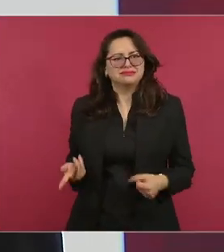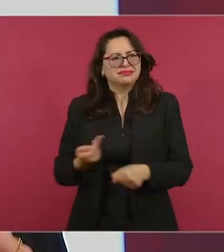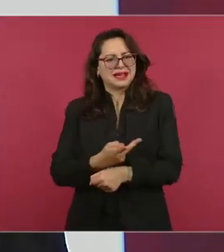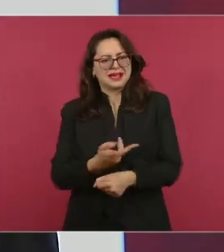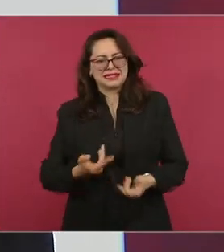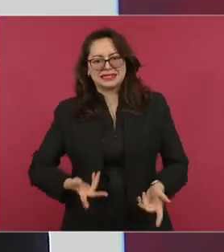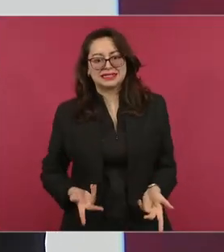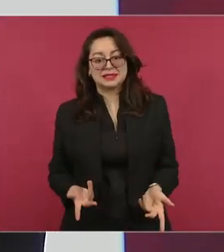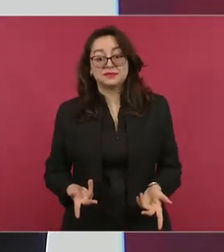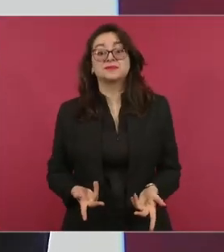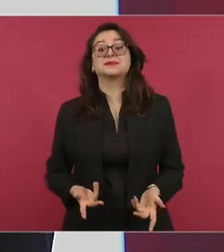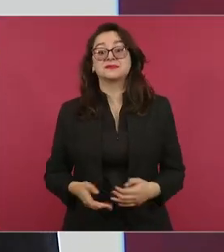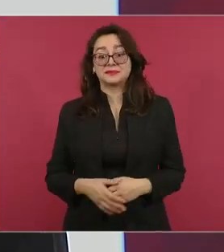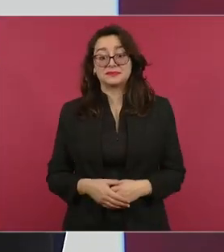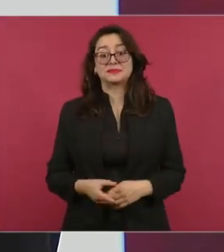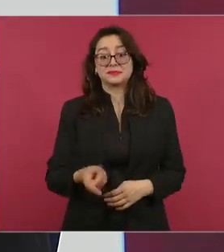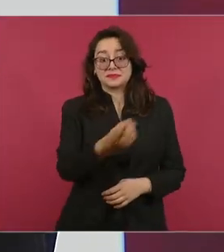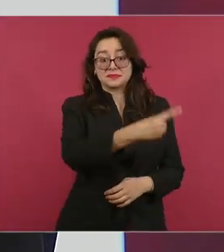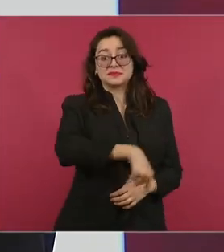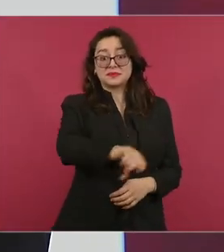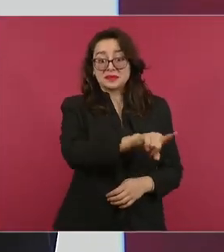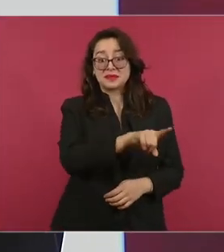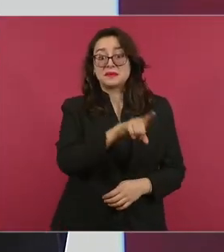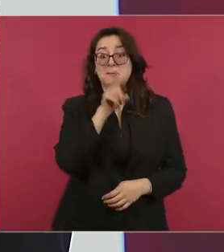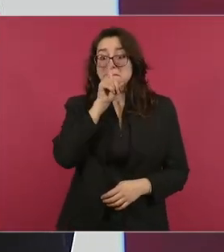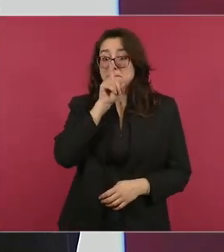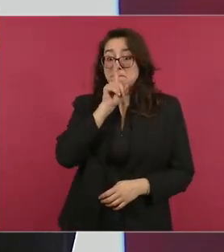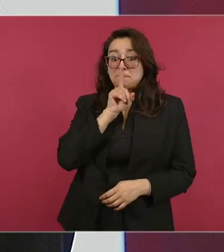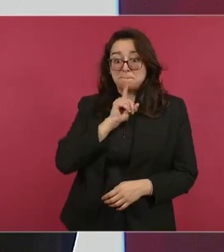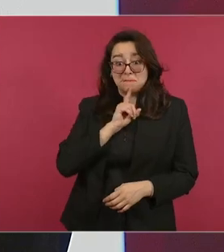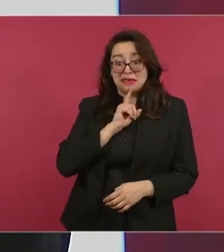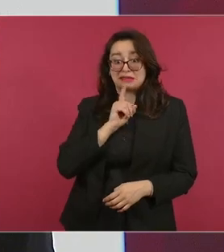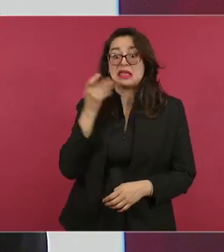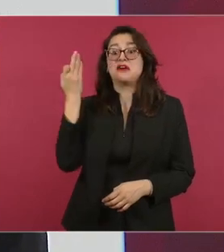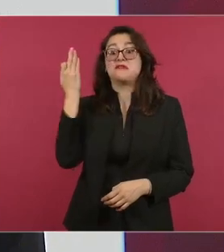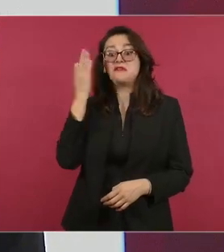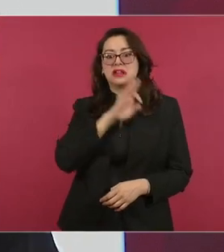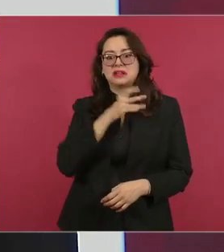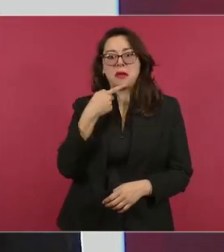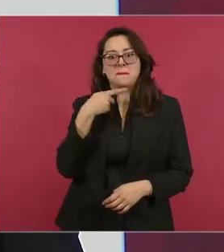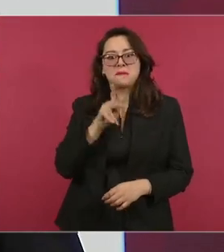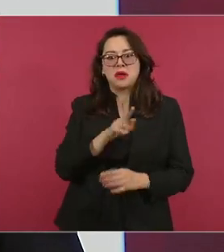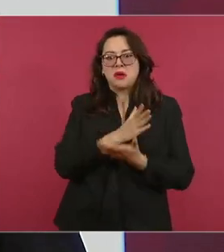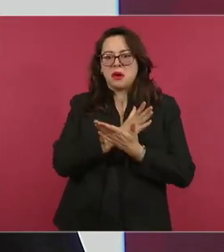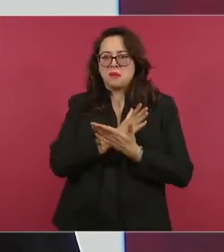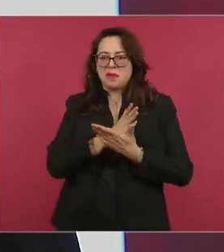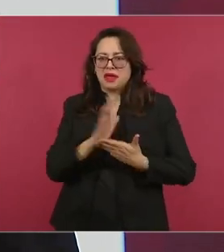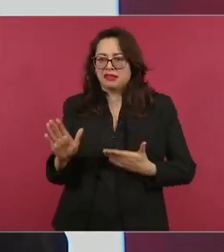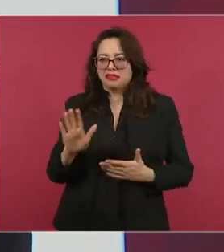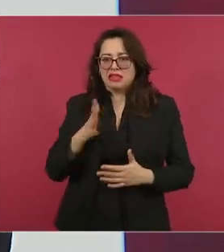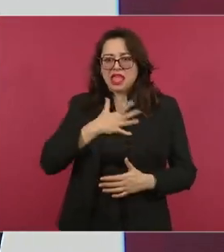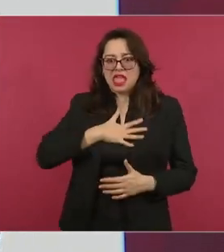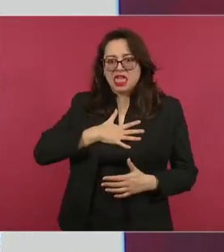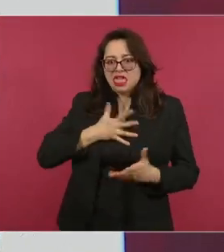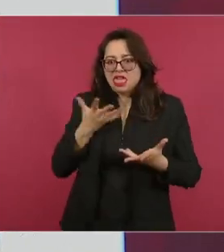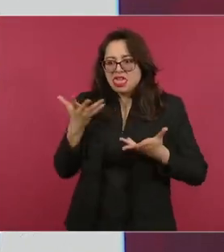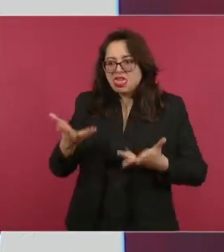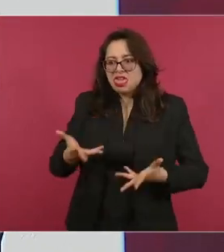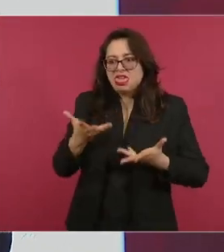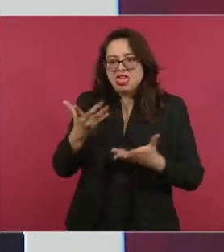es un ejemplo de lo carroñero que puede ser este medio de comunicación.